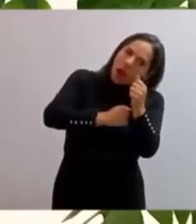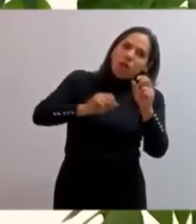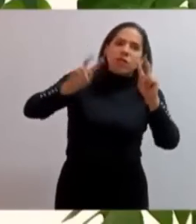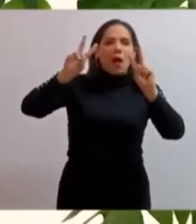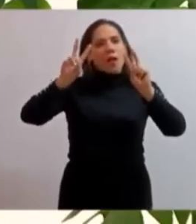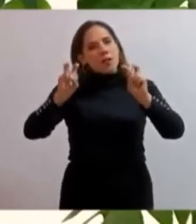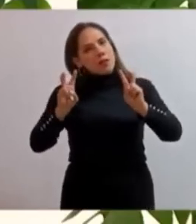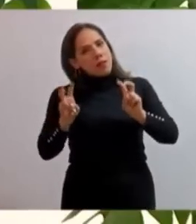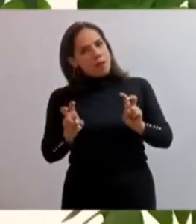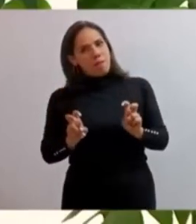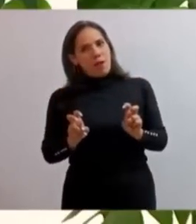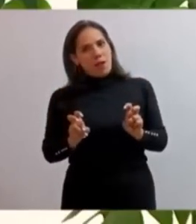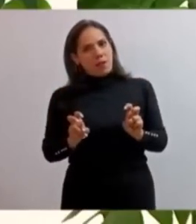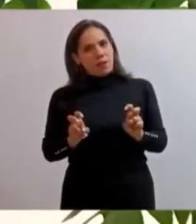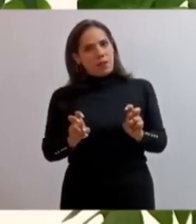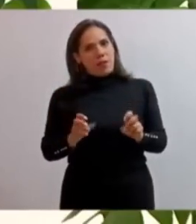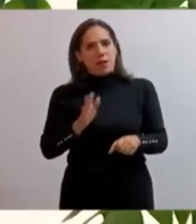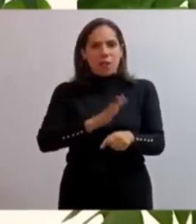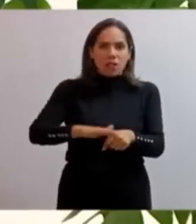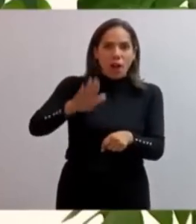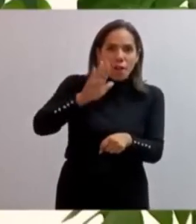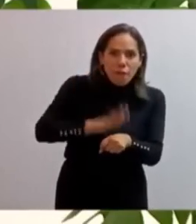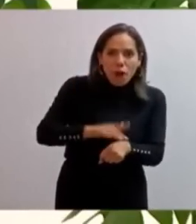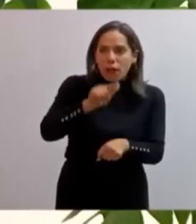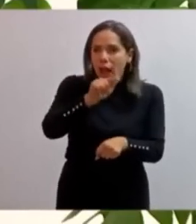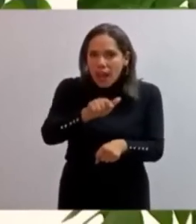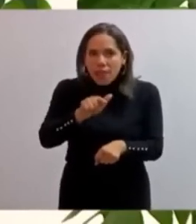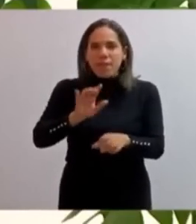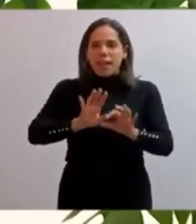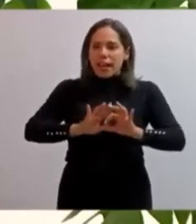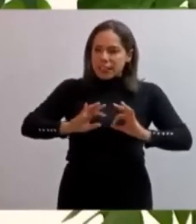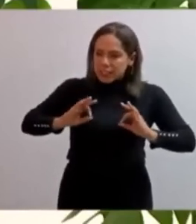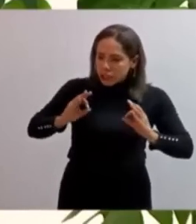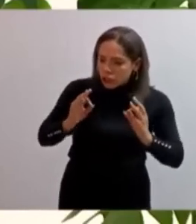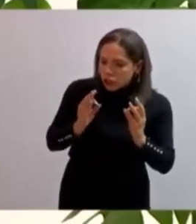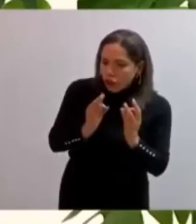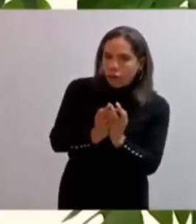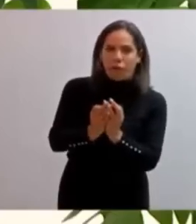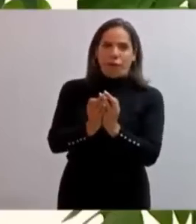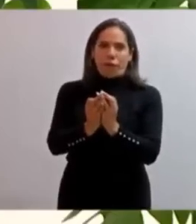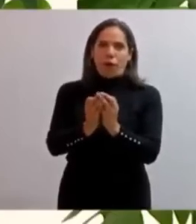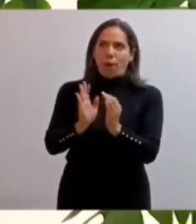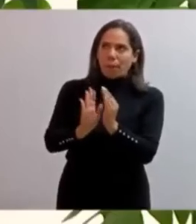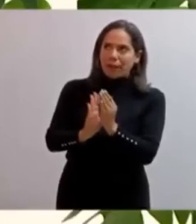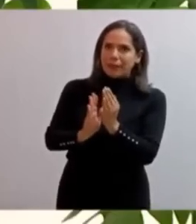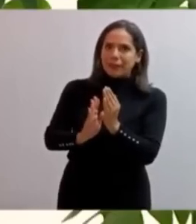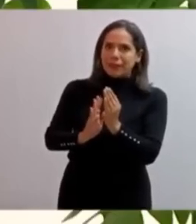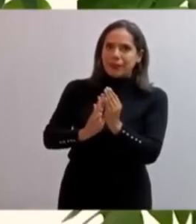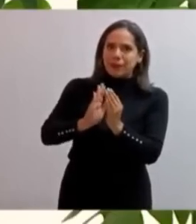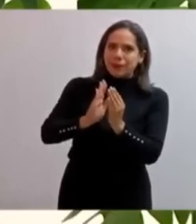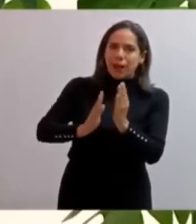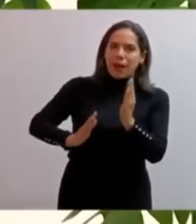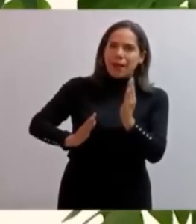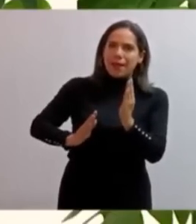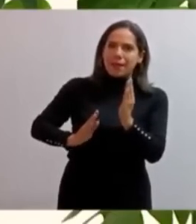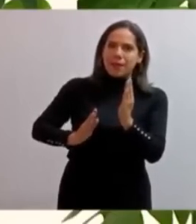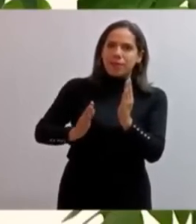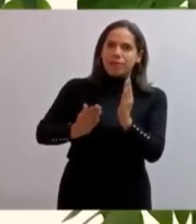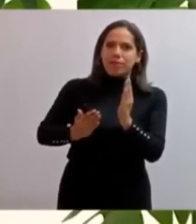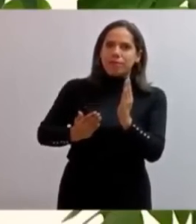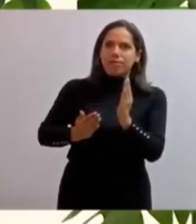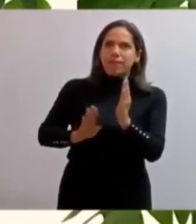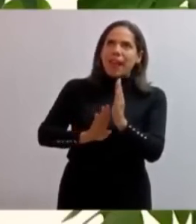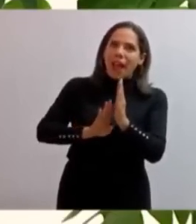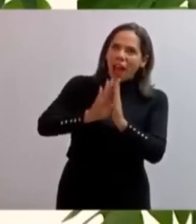estamos haciendo es una evaluación formativa. Le estamos de alguna manera dando vuelta al sistema de exámenes